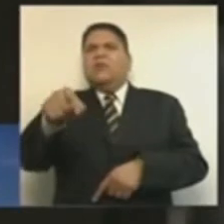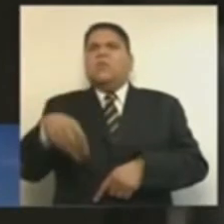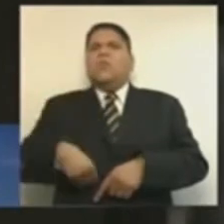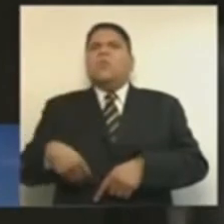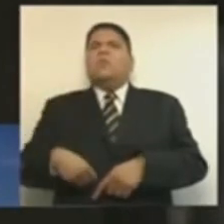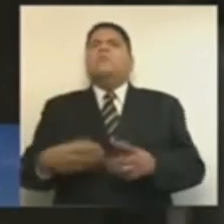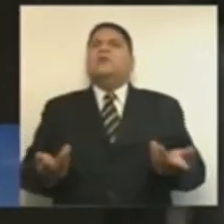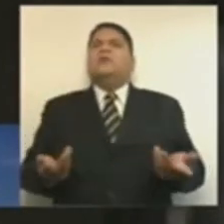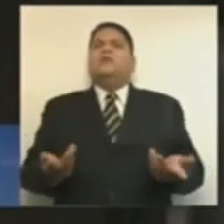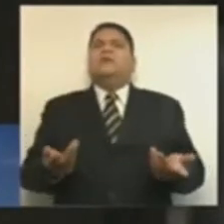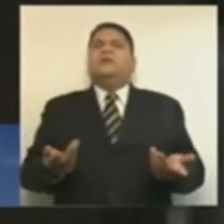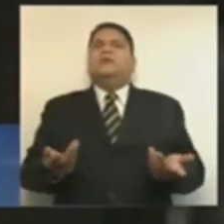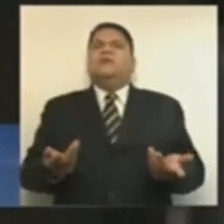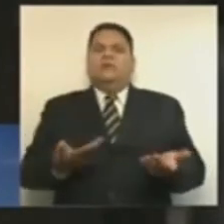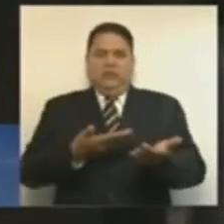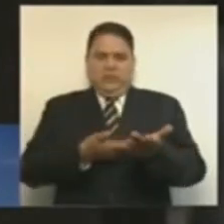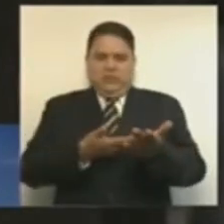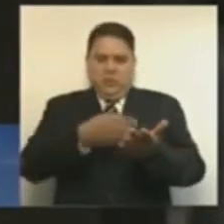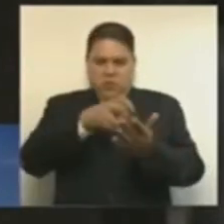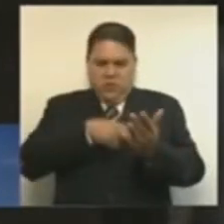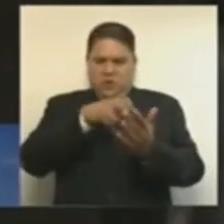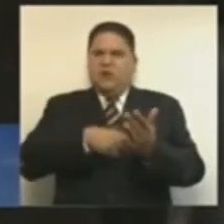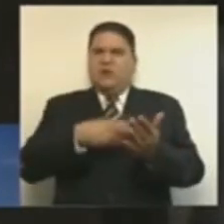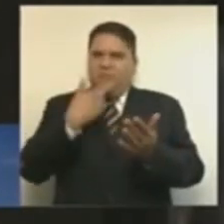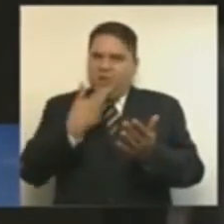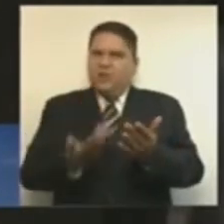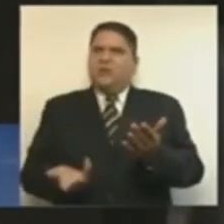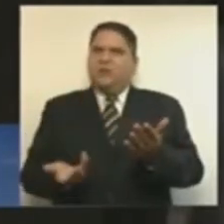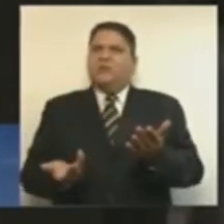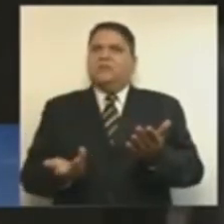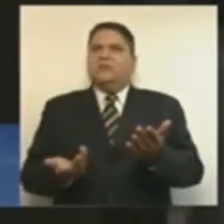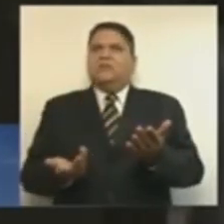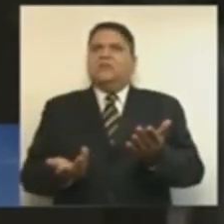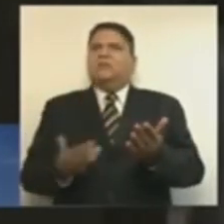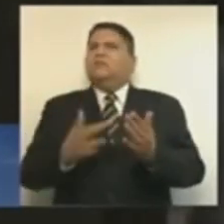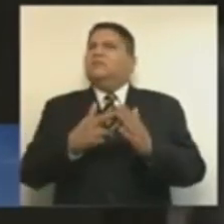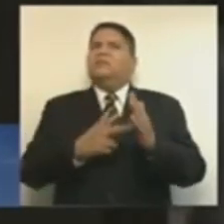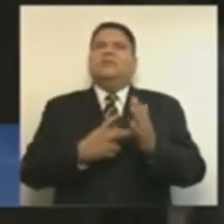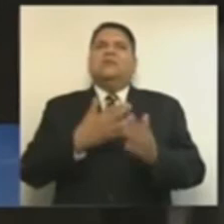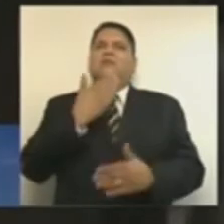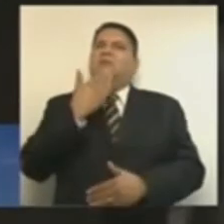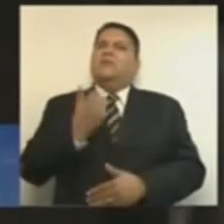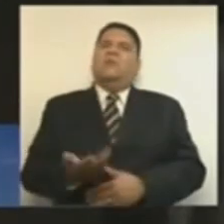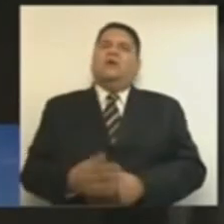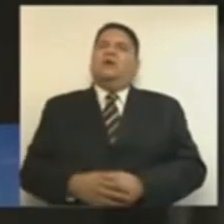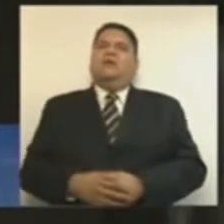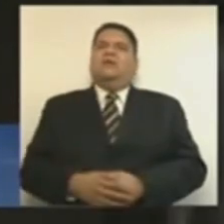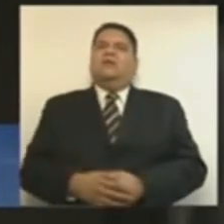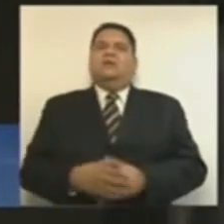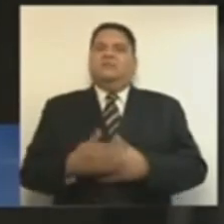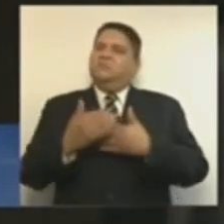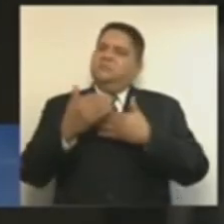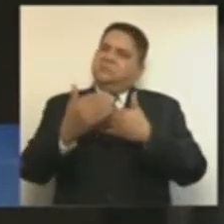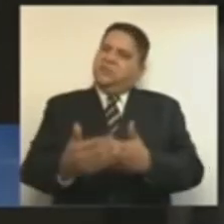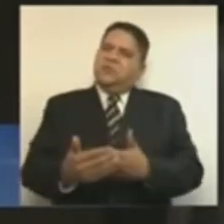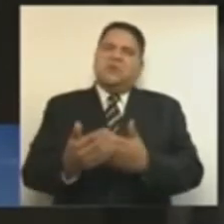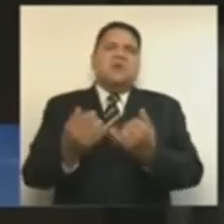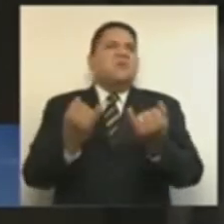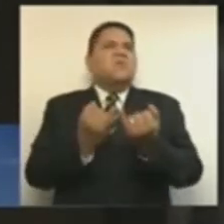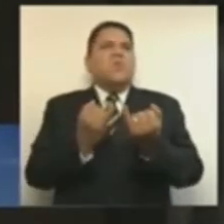¿Y por qué no se corrige en todo caso? No hay reglas. Va a pasar lo mismo que